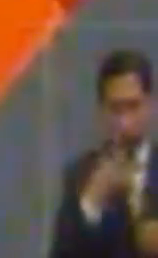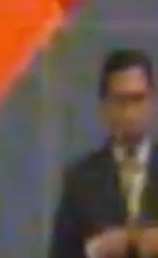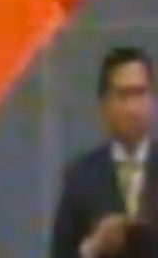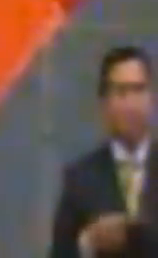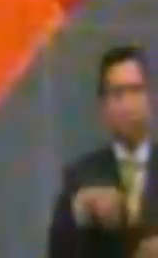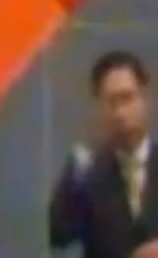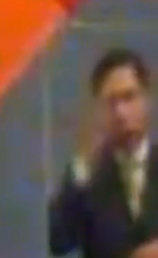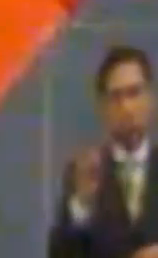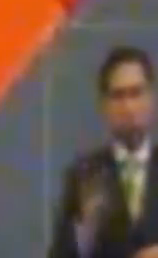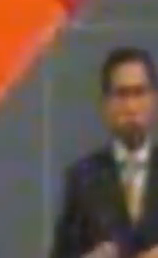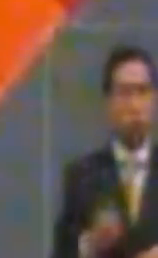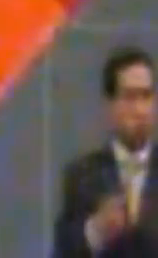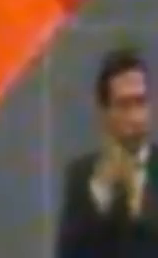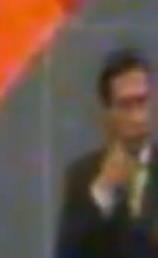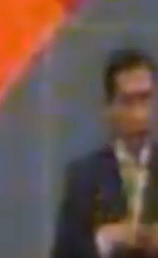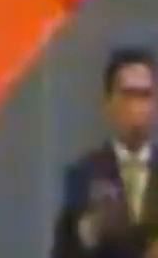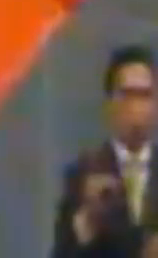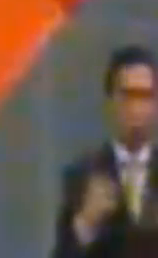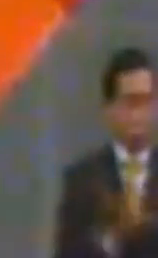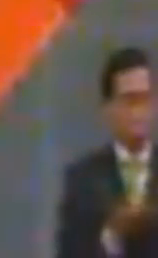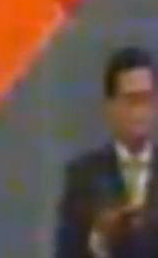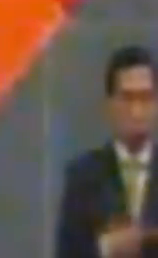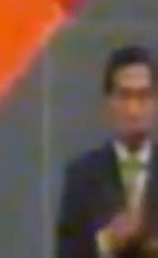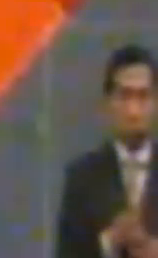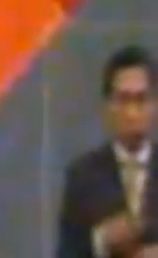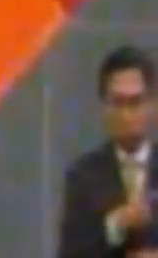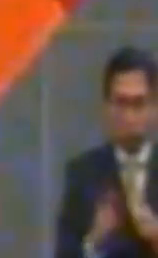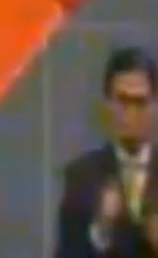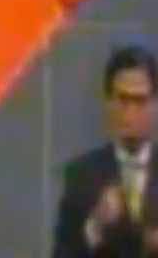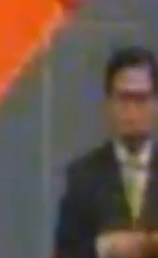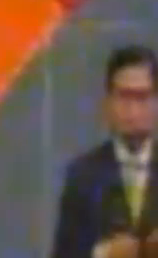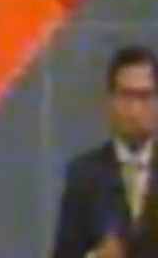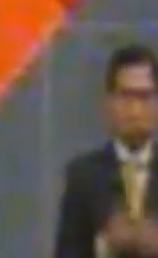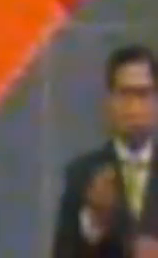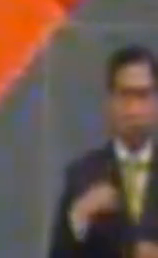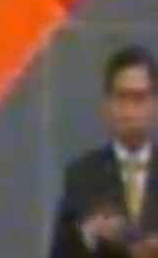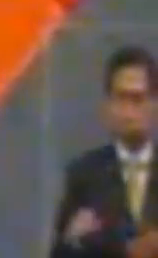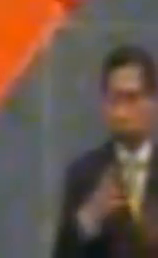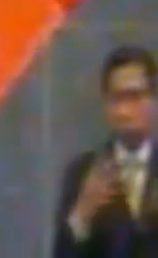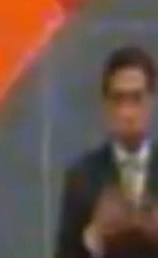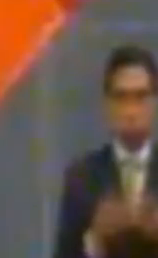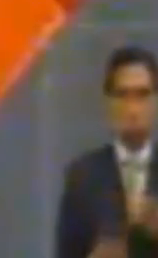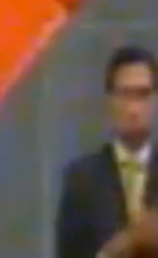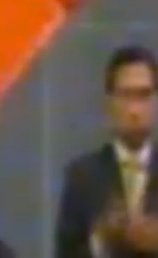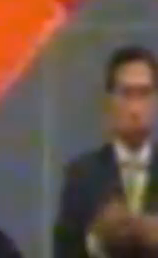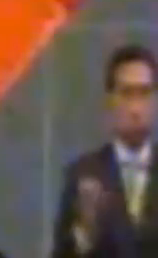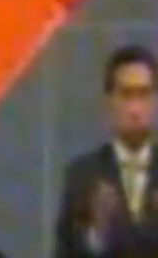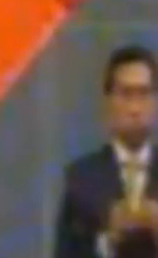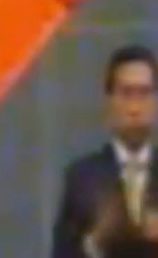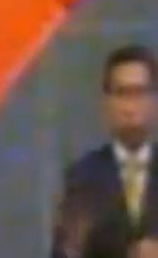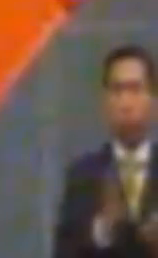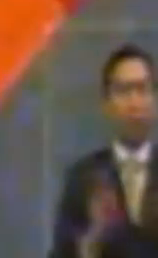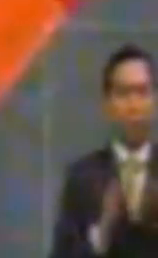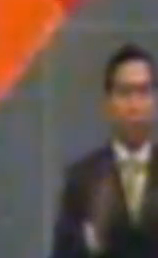Camisea, pero también tendremos la oferta de gas de Bolivia y el más competitivo, y eso logramos que la industria y principalmente las